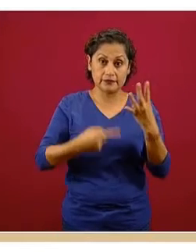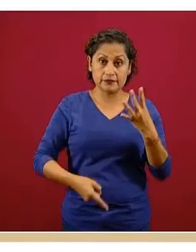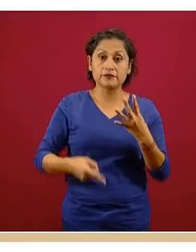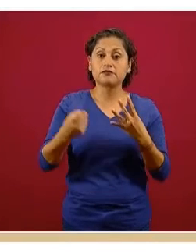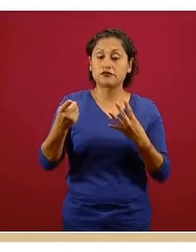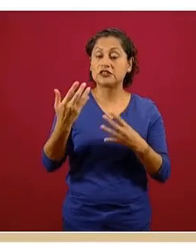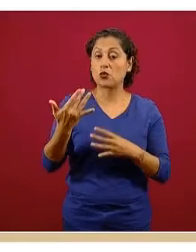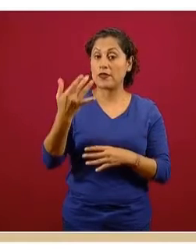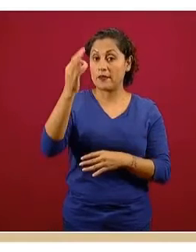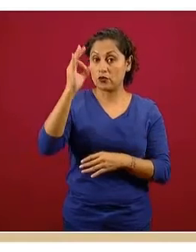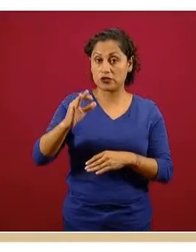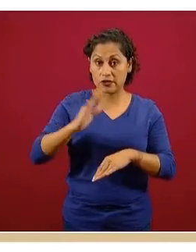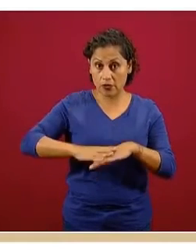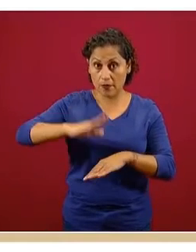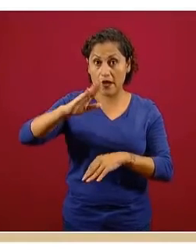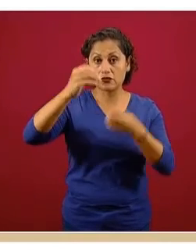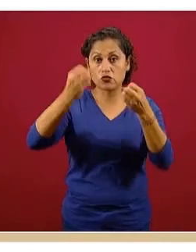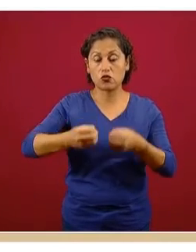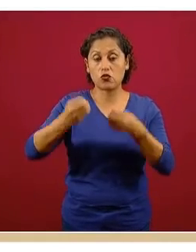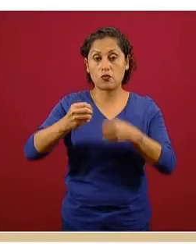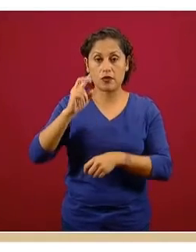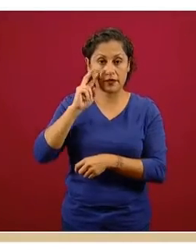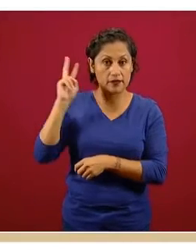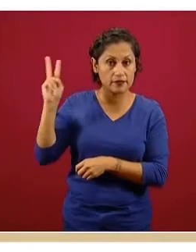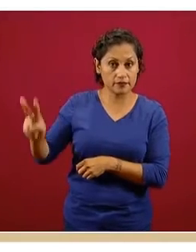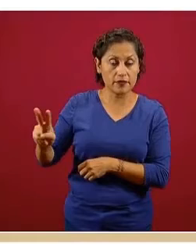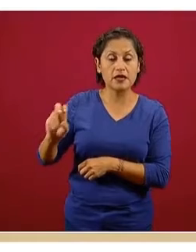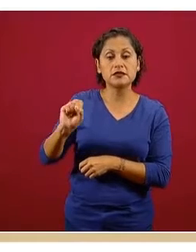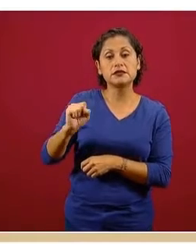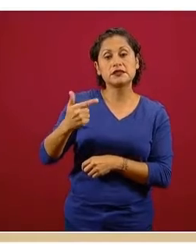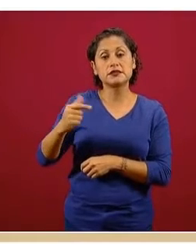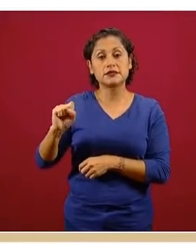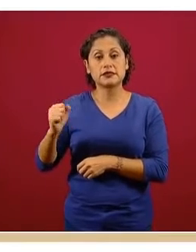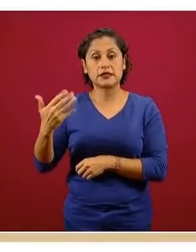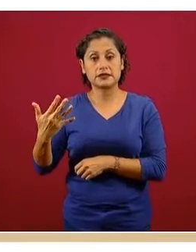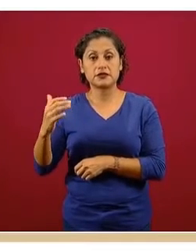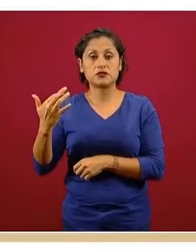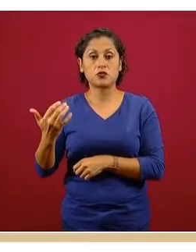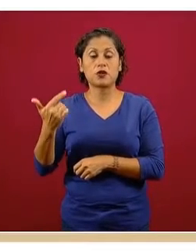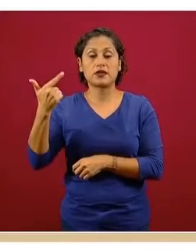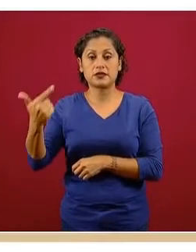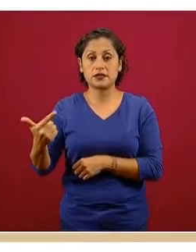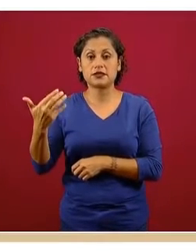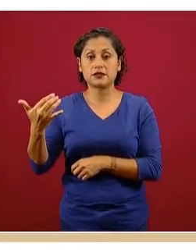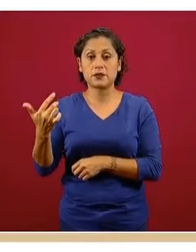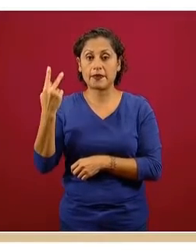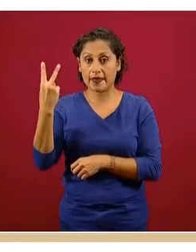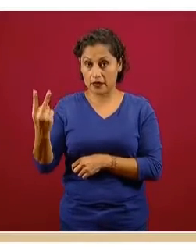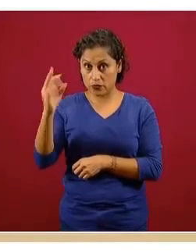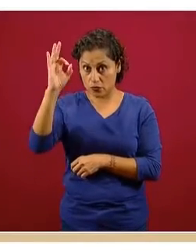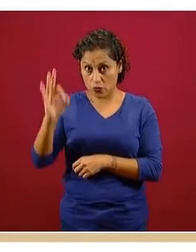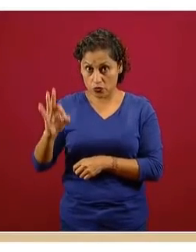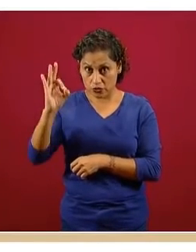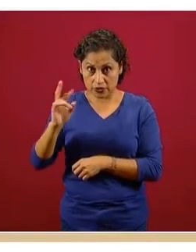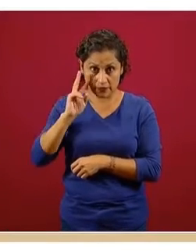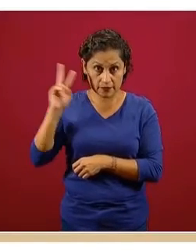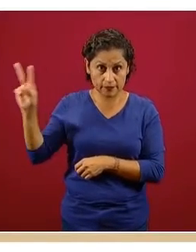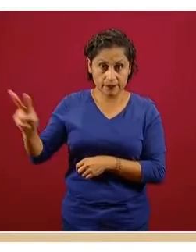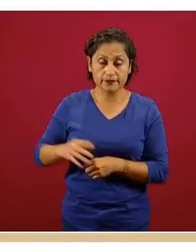ocupación, con estos porcentajes aquí mostrados, 67, 65, 57 y 52. El